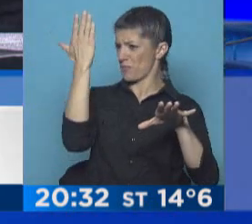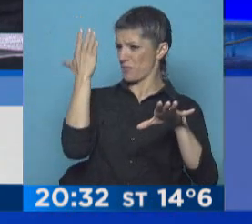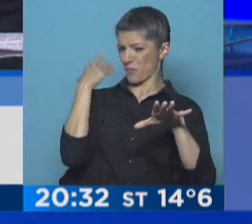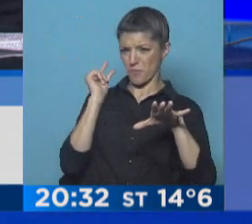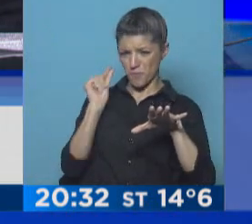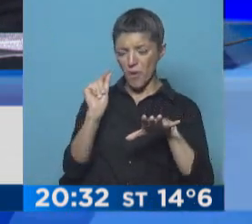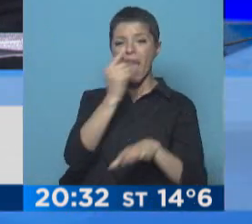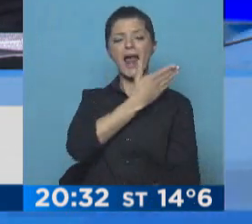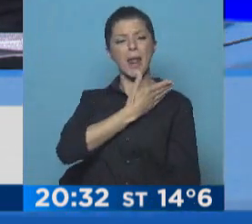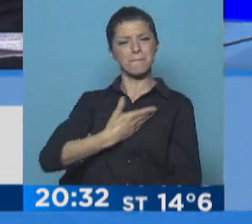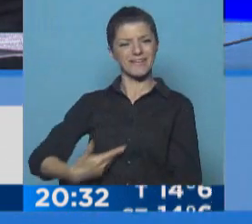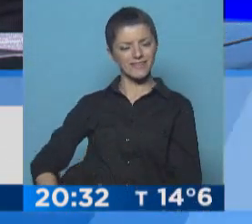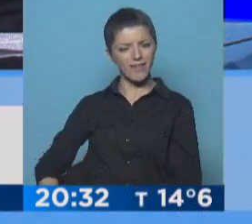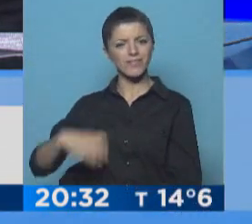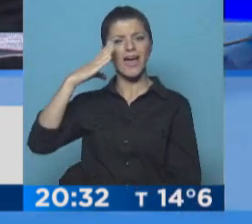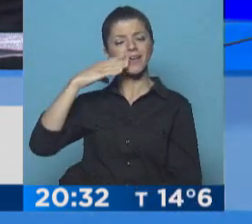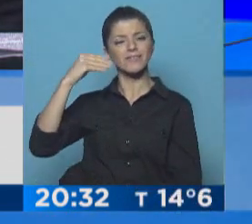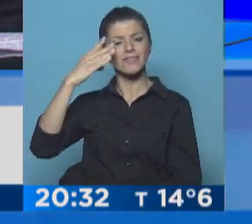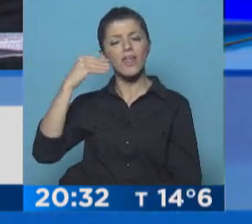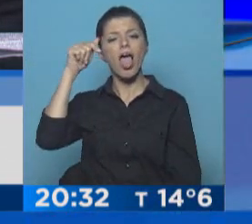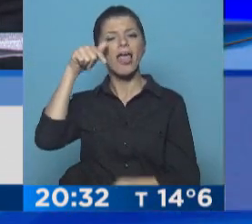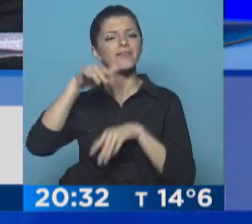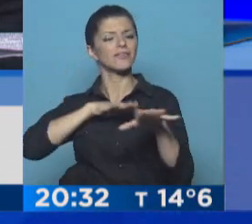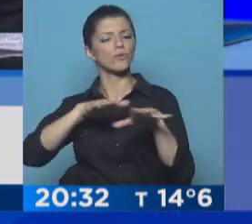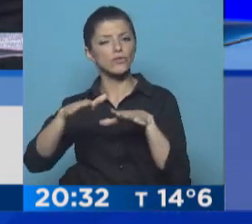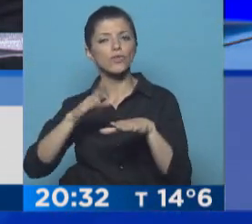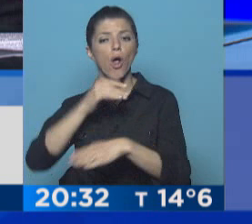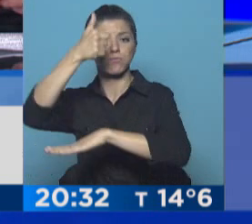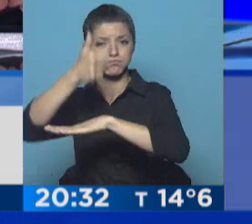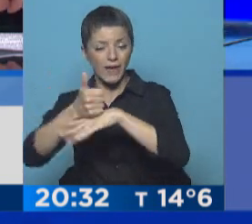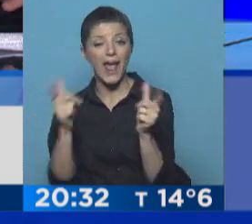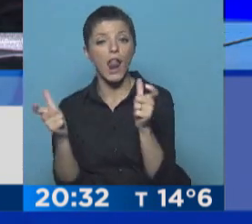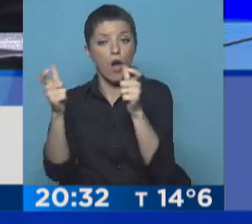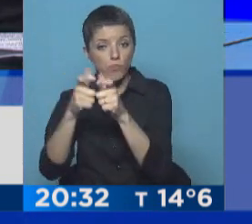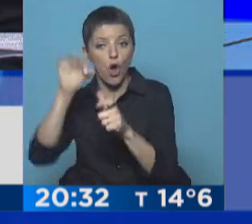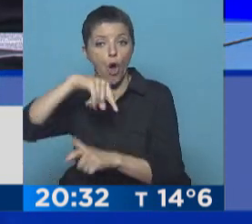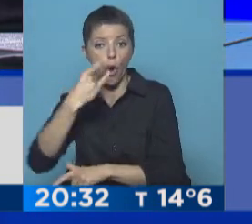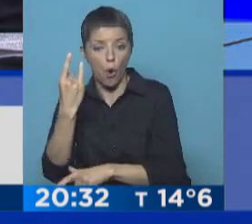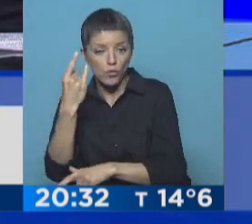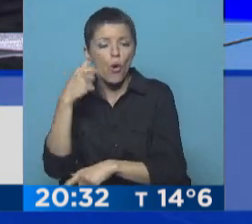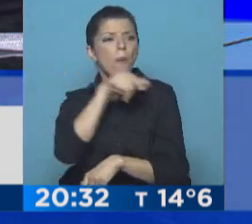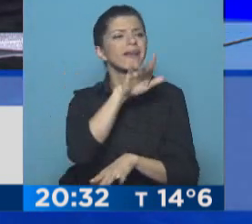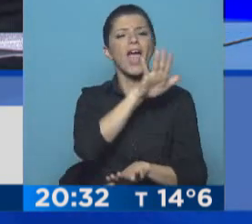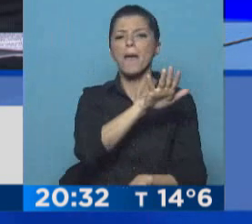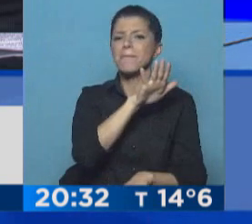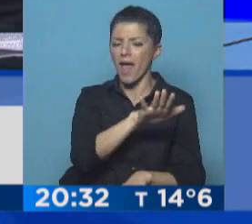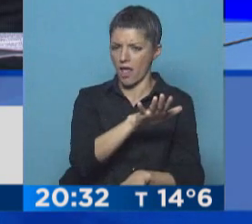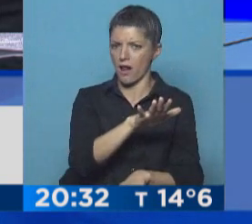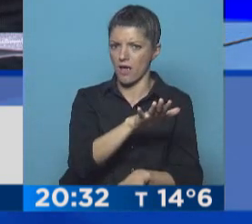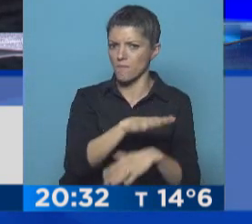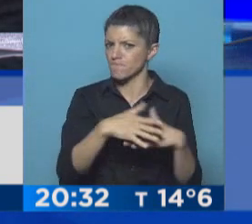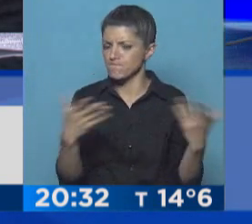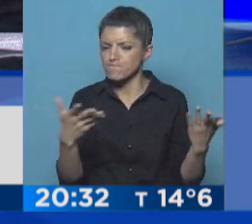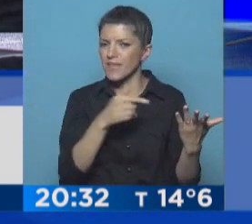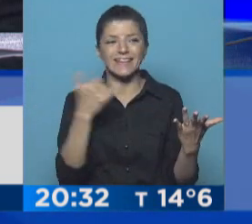tuviera que eh cuestionar esta situación en el la asamblea general de la ONU Por qué esperaron tanto cuando hay ocho